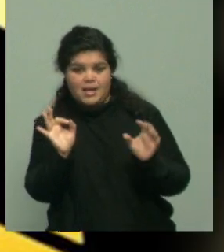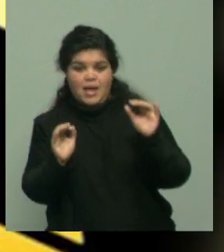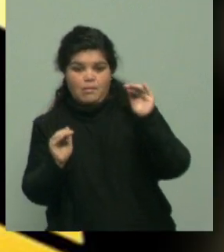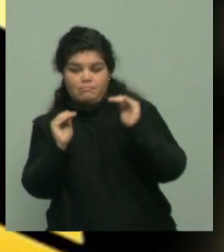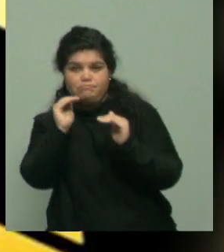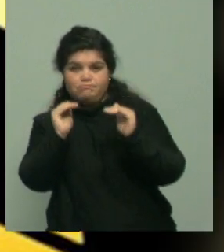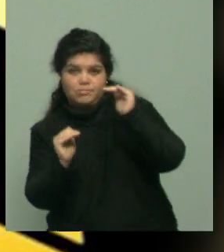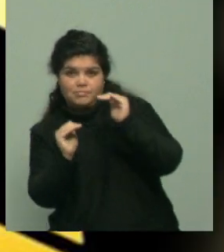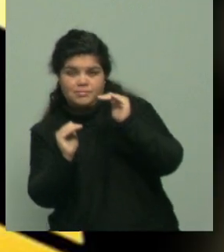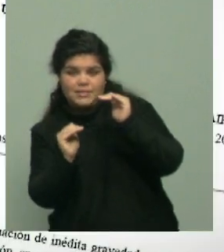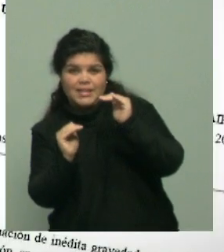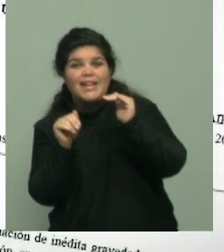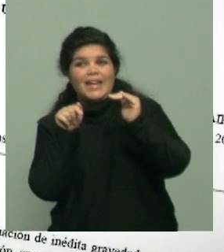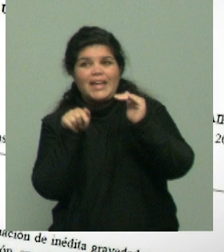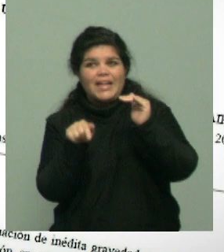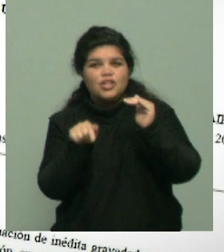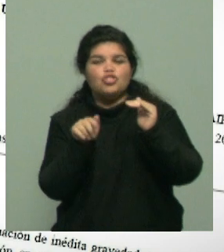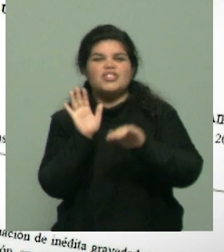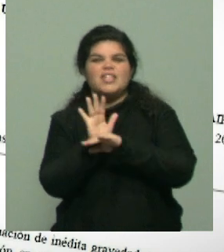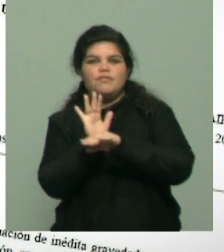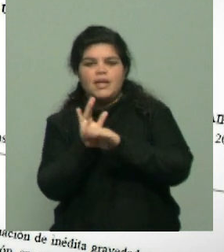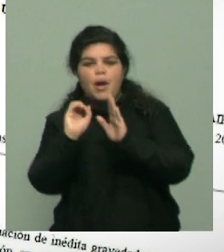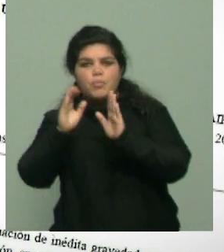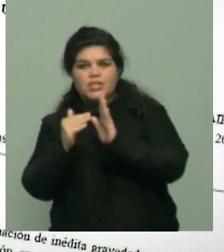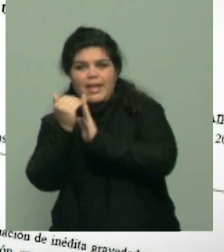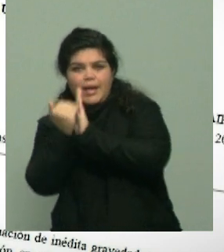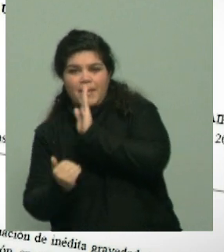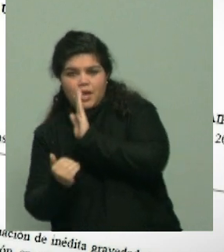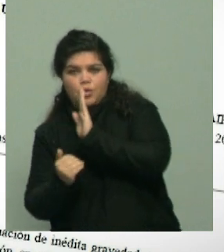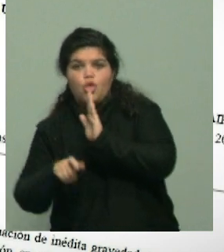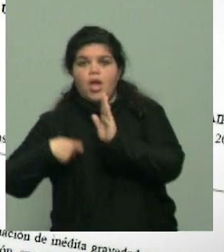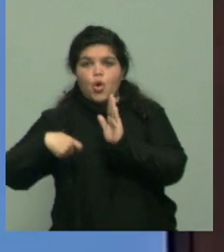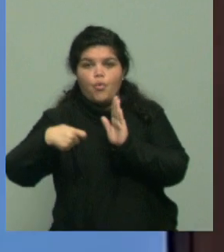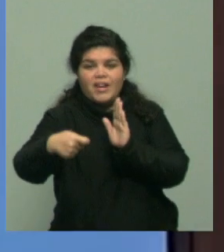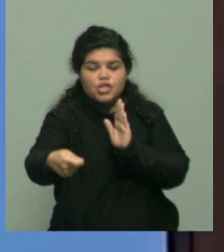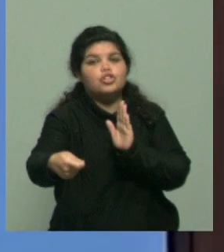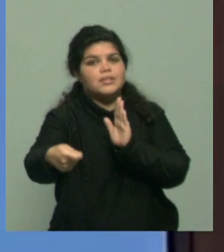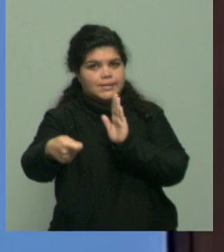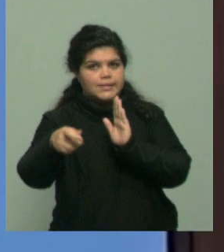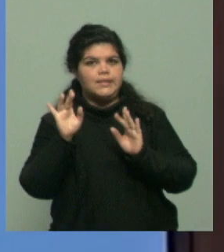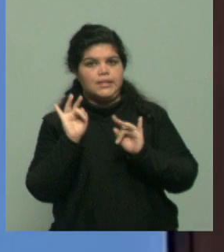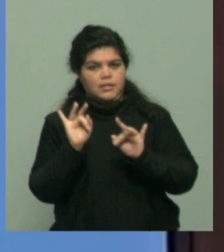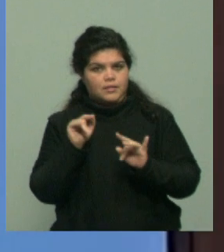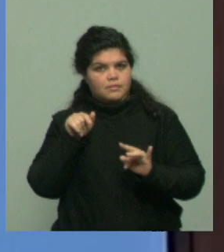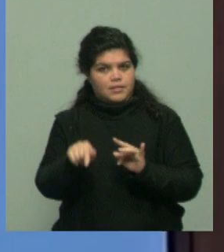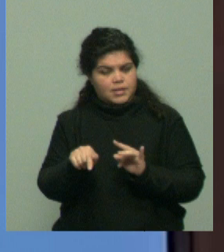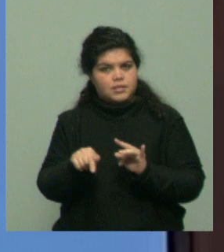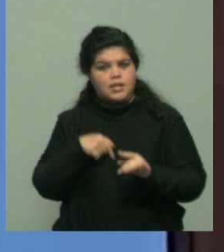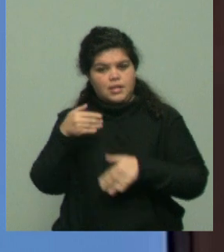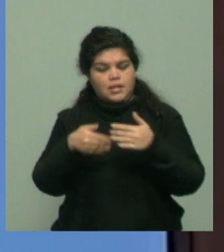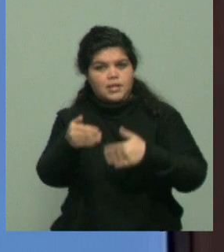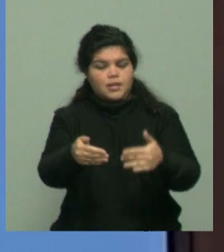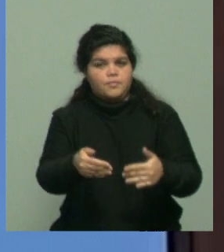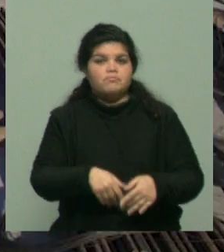una jubilación el día de mañana porque esa jubilación no le va a servir para demasiado, claro, todo esto conspira en que tanto el empleador